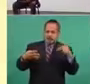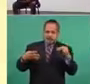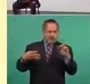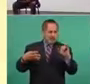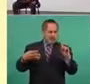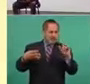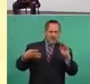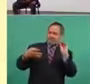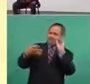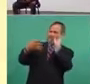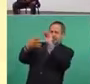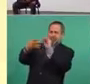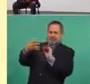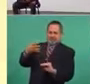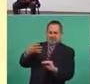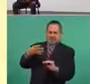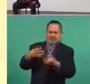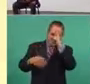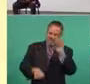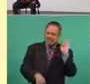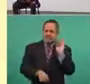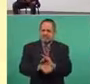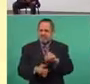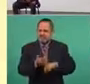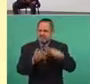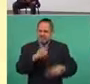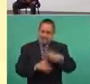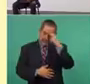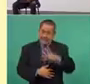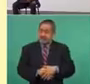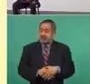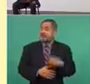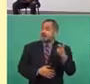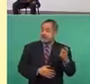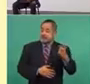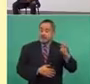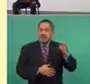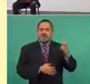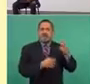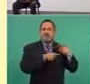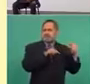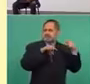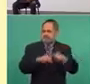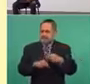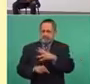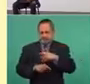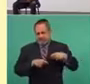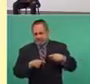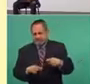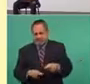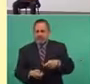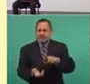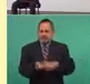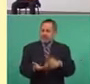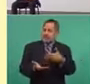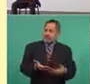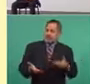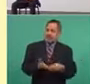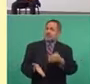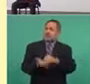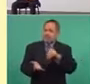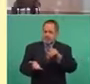grandes héroes de la patria. Los descendientes de estos migrantes se encuentran aquí